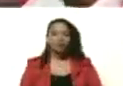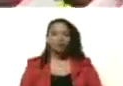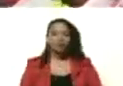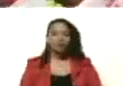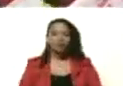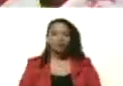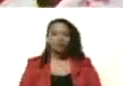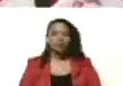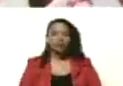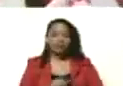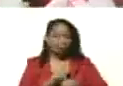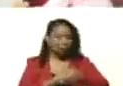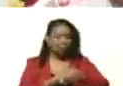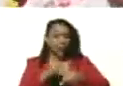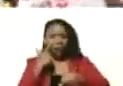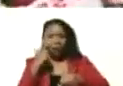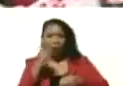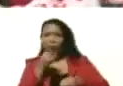Buenas, ¿ya qué hora es ya?